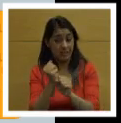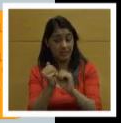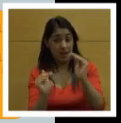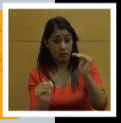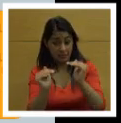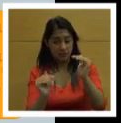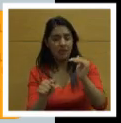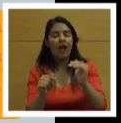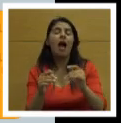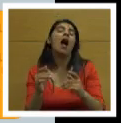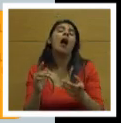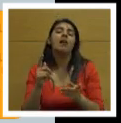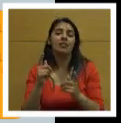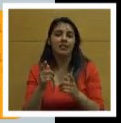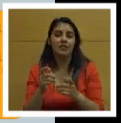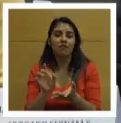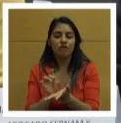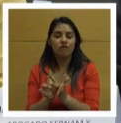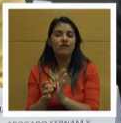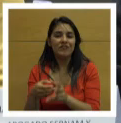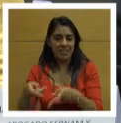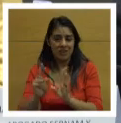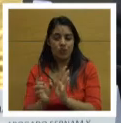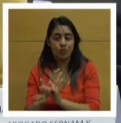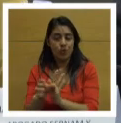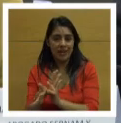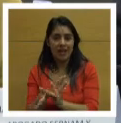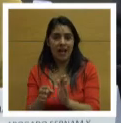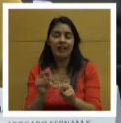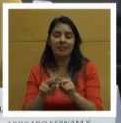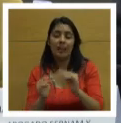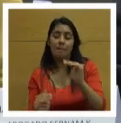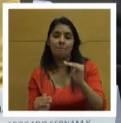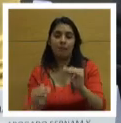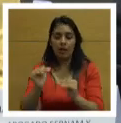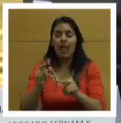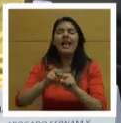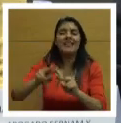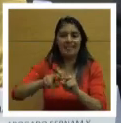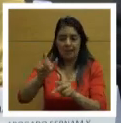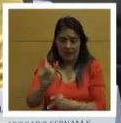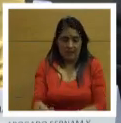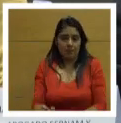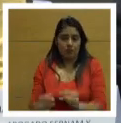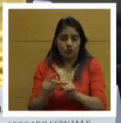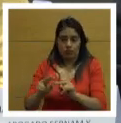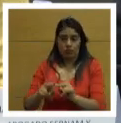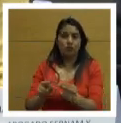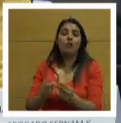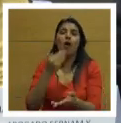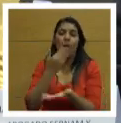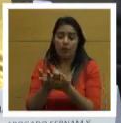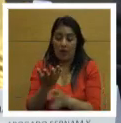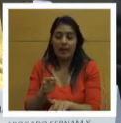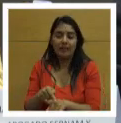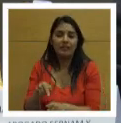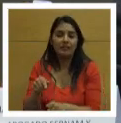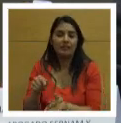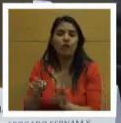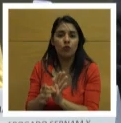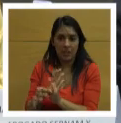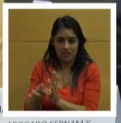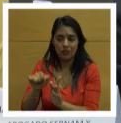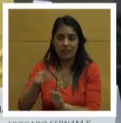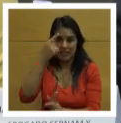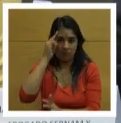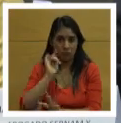sus derechos los restituya de alguna manera, ¿no es cierto?, y tenga una reparación digna frente a una vulneración de esta gravedad.